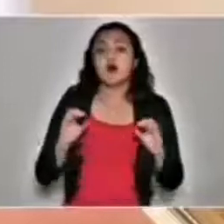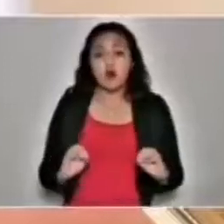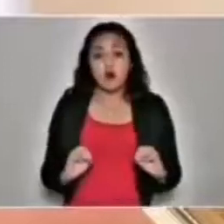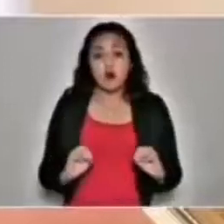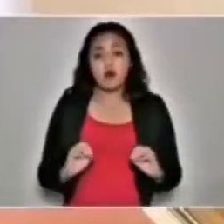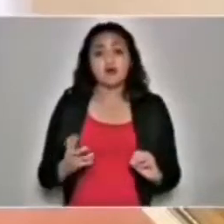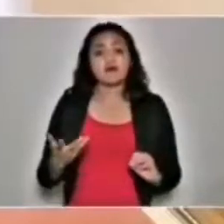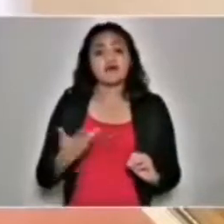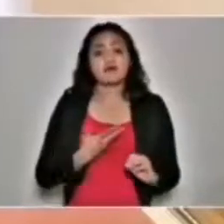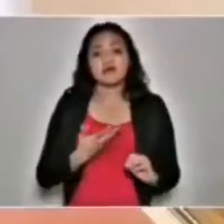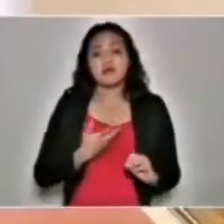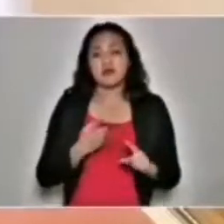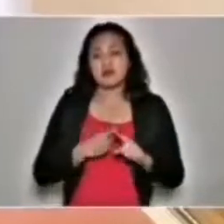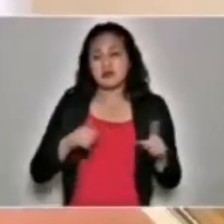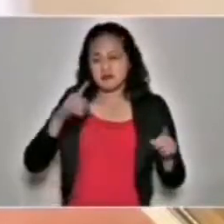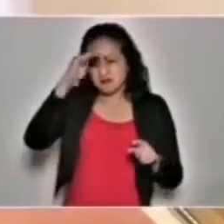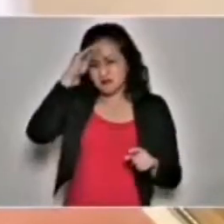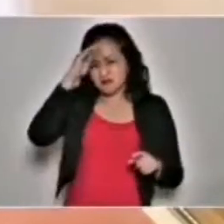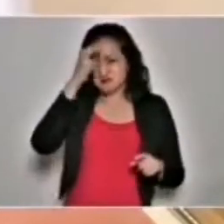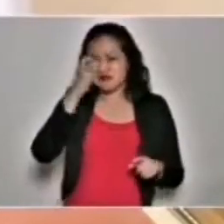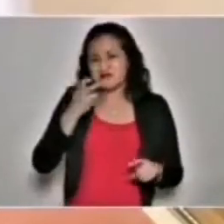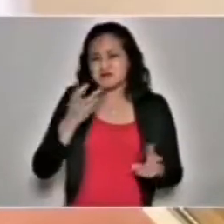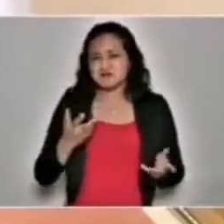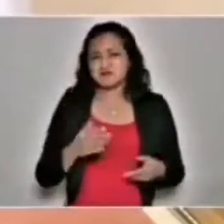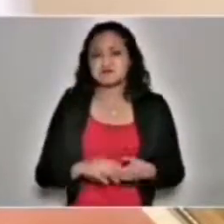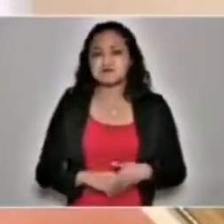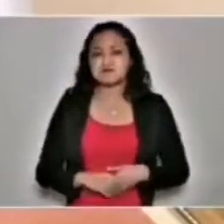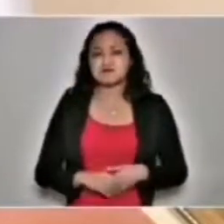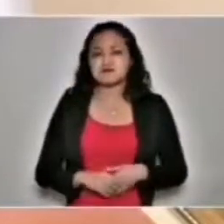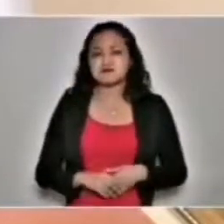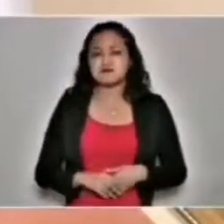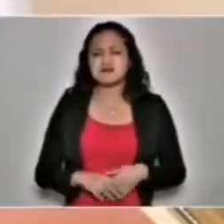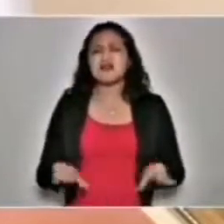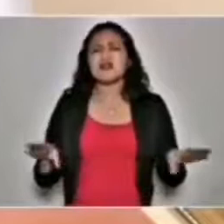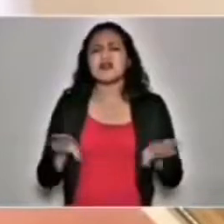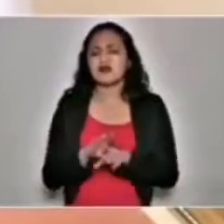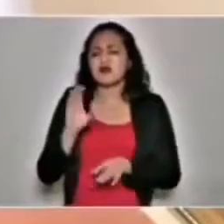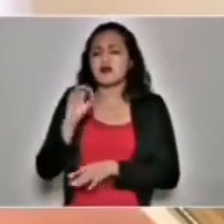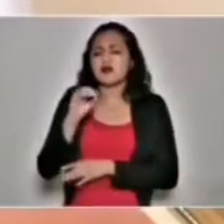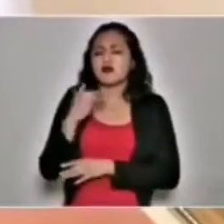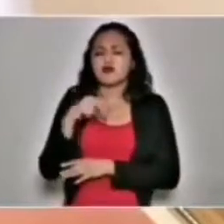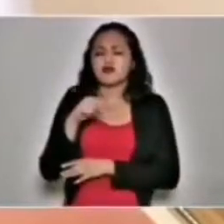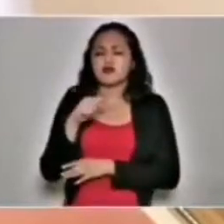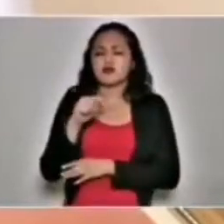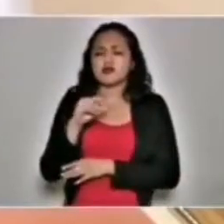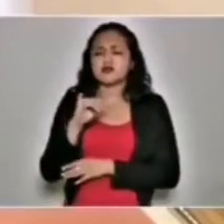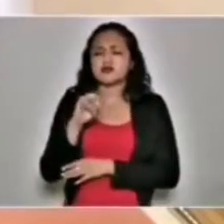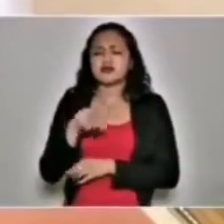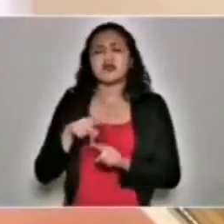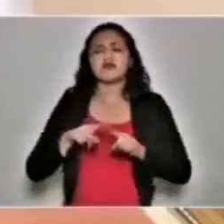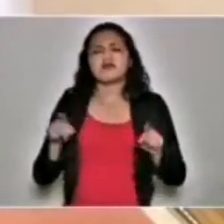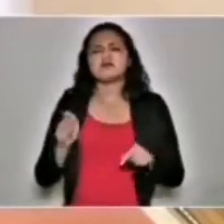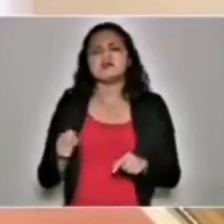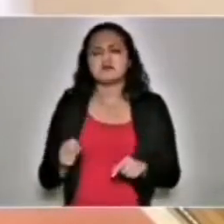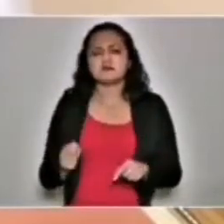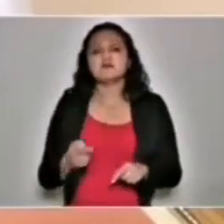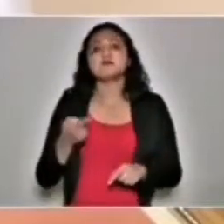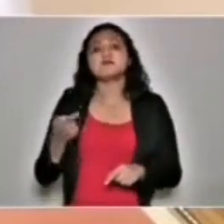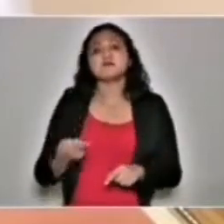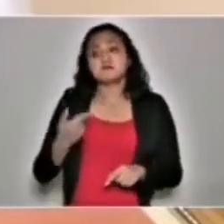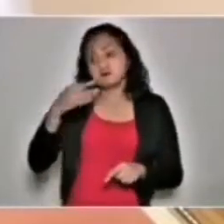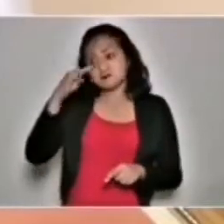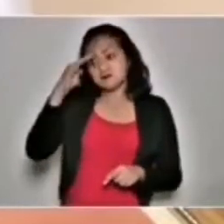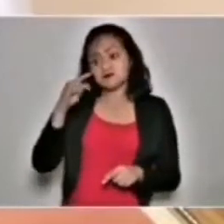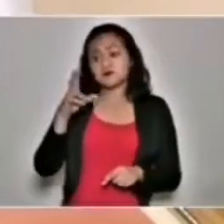o tiene una connotación distinta. ¿Cómo sería una connotación distinta? Que